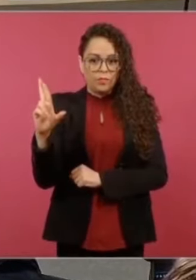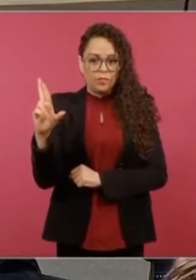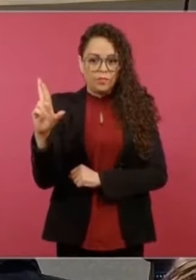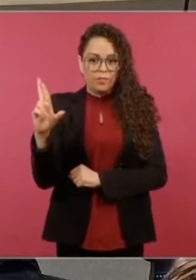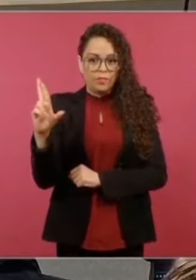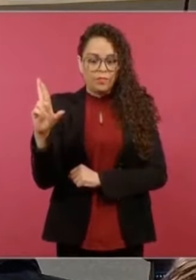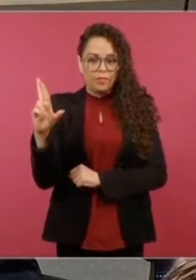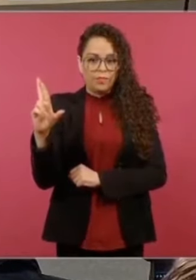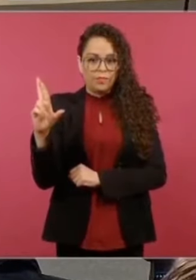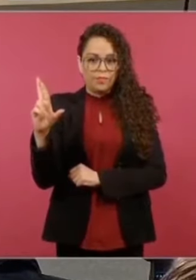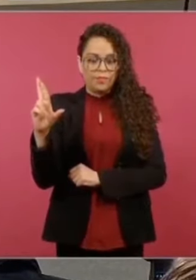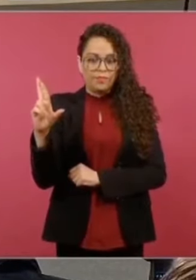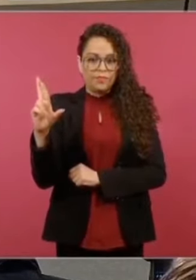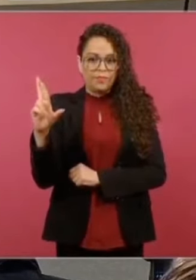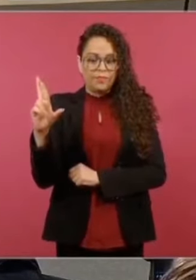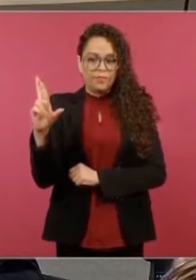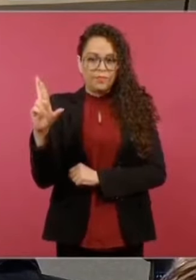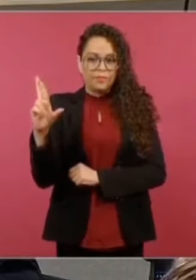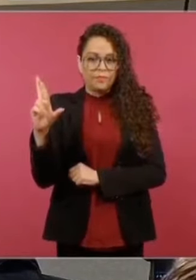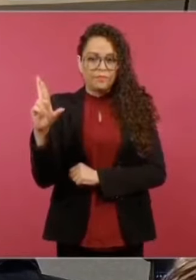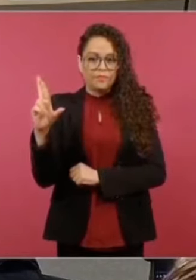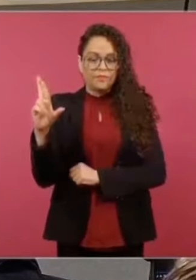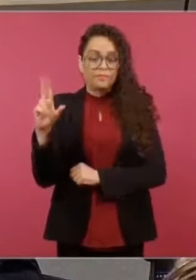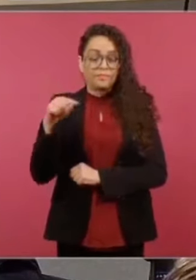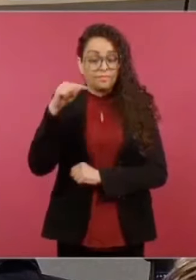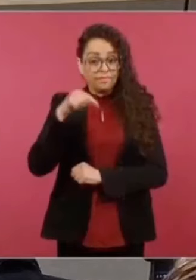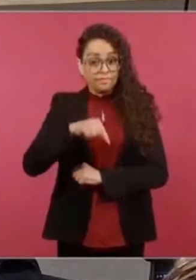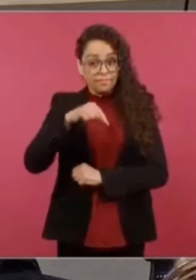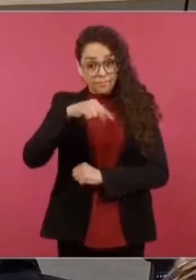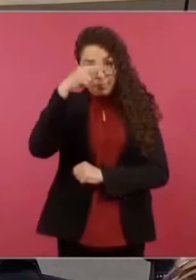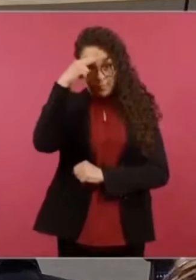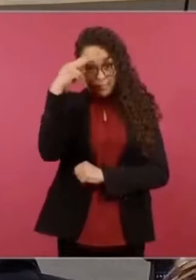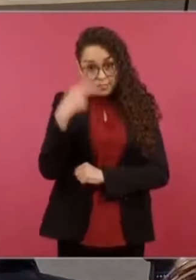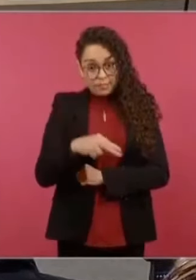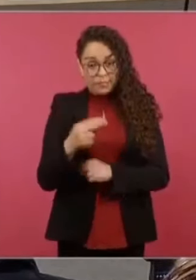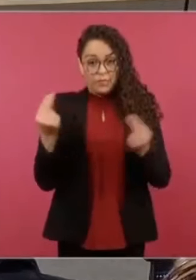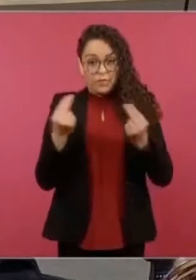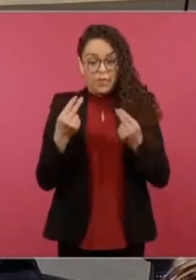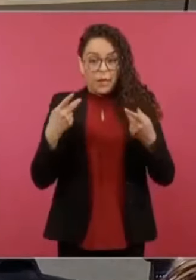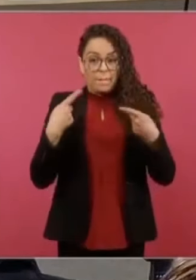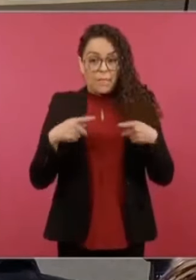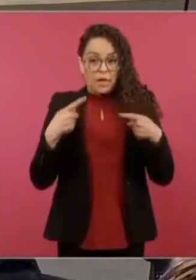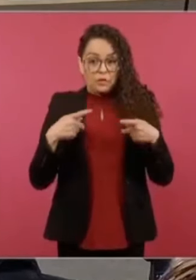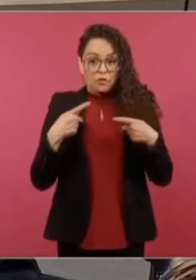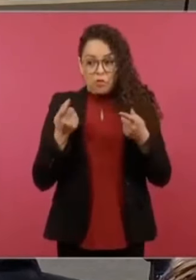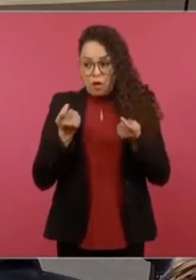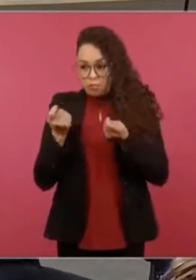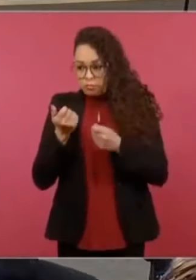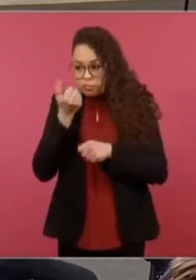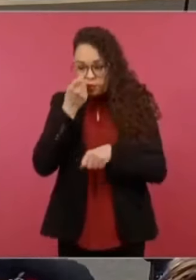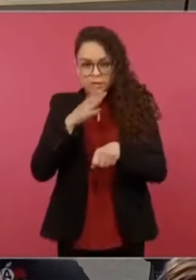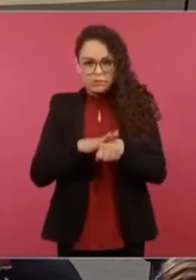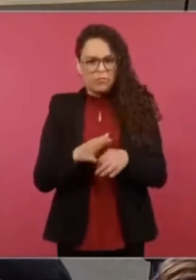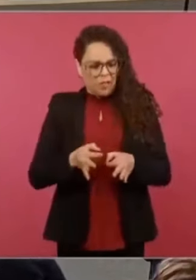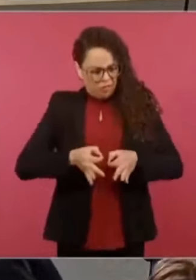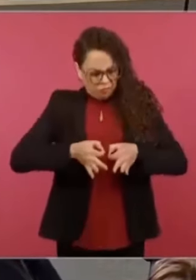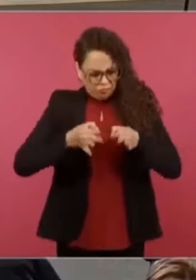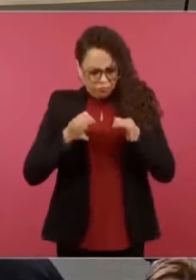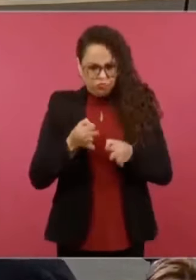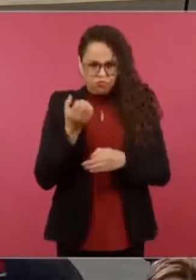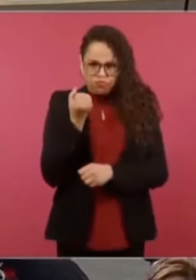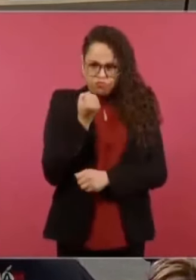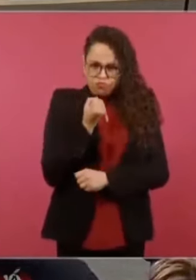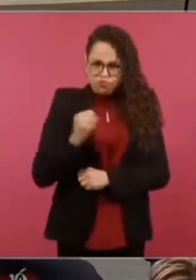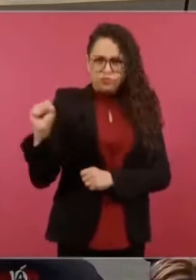México necesita administradores competentes y con el tiempo esos jóvenes llegarán a